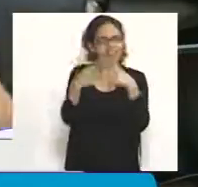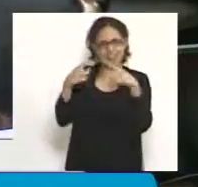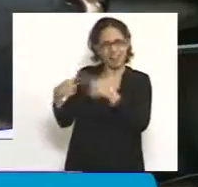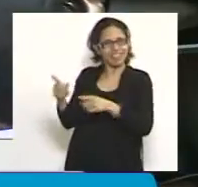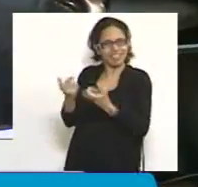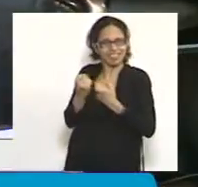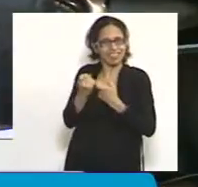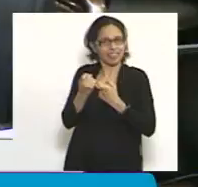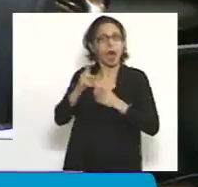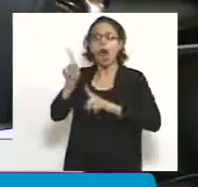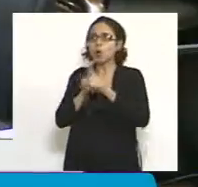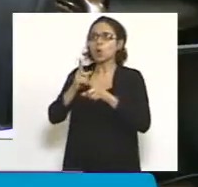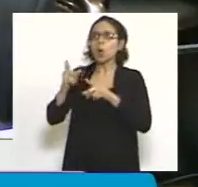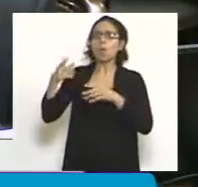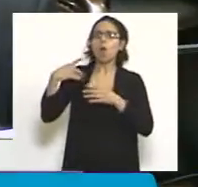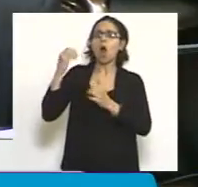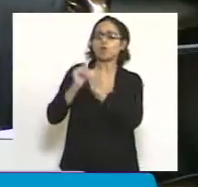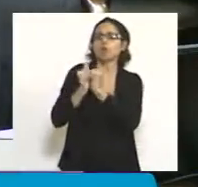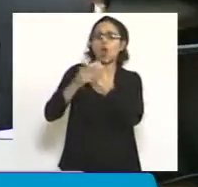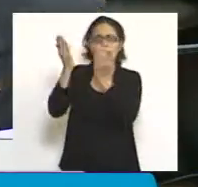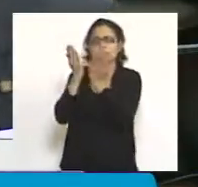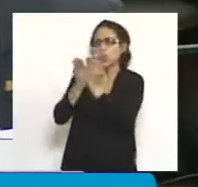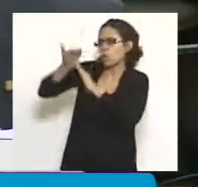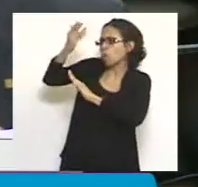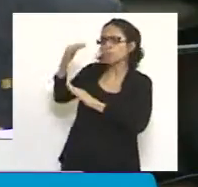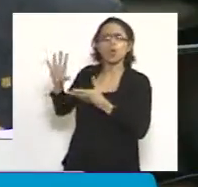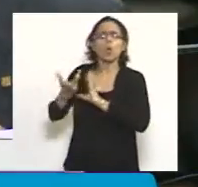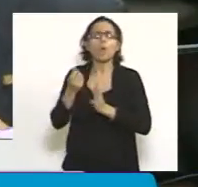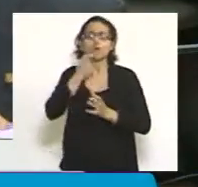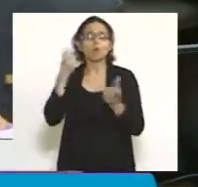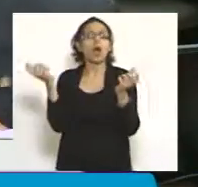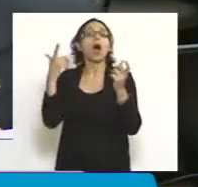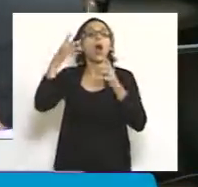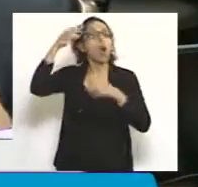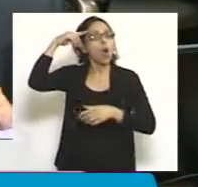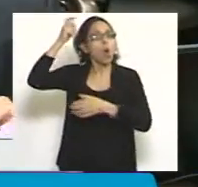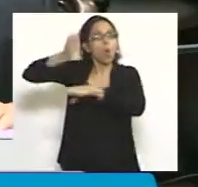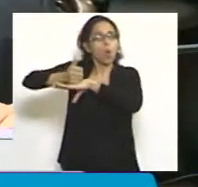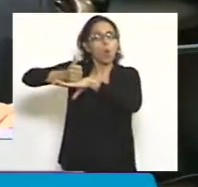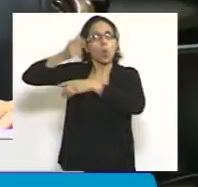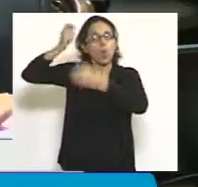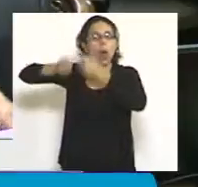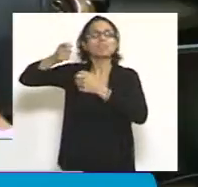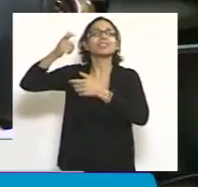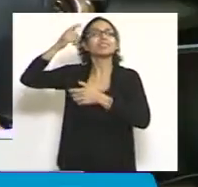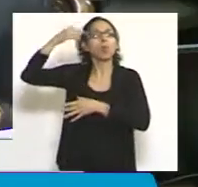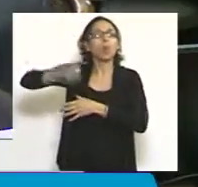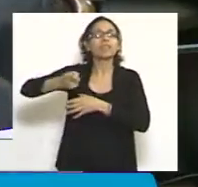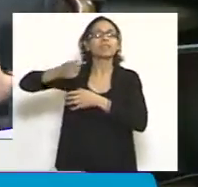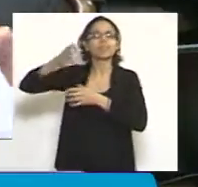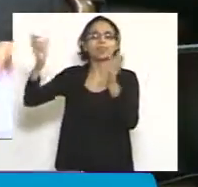son mayores y los requisitos son mayores para ser designado juez de Cámara que juez de primera instancia.